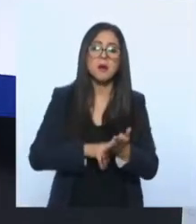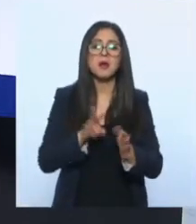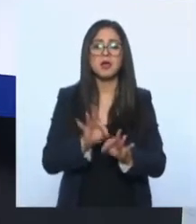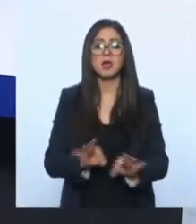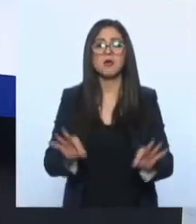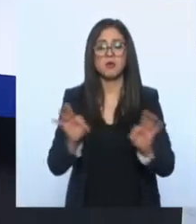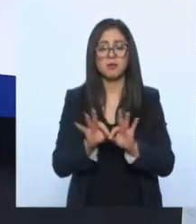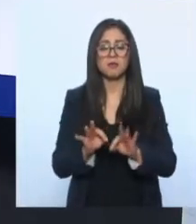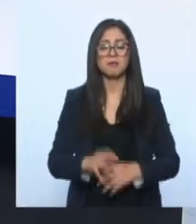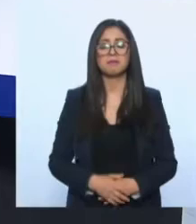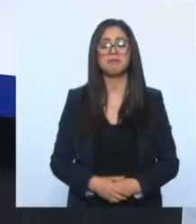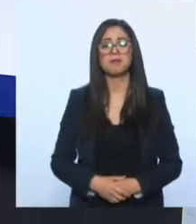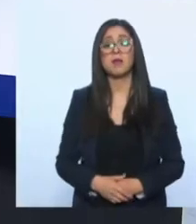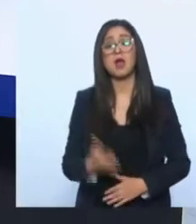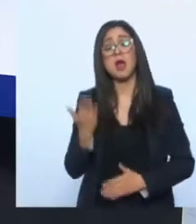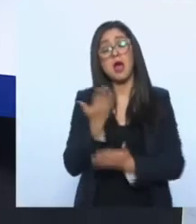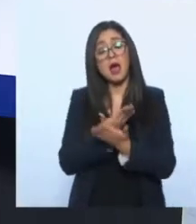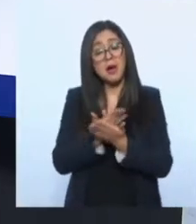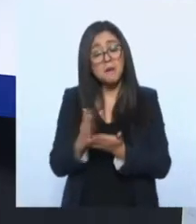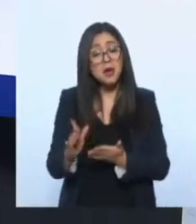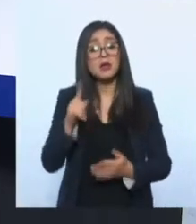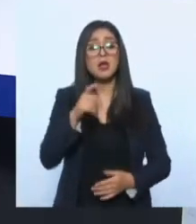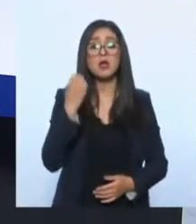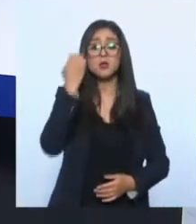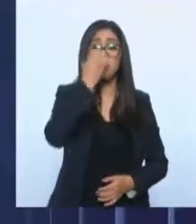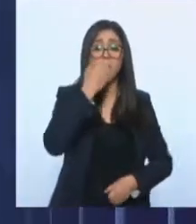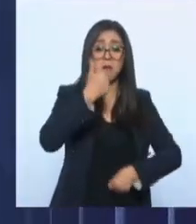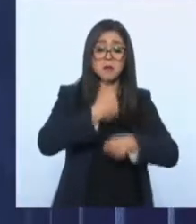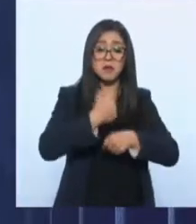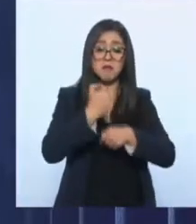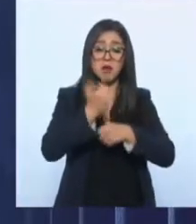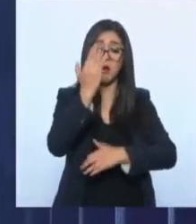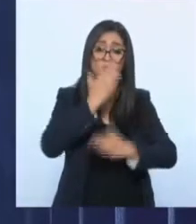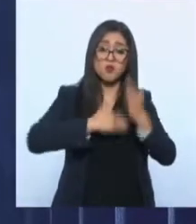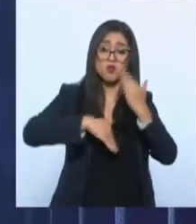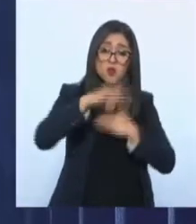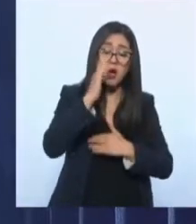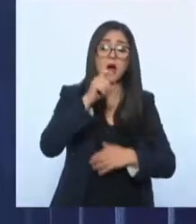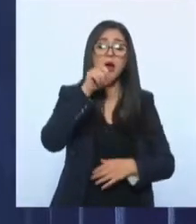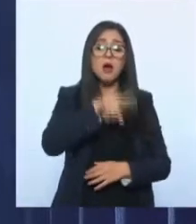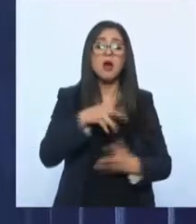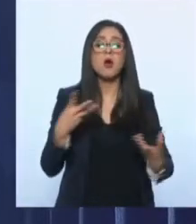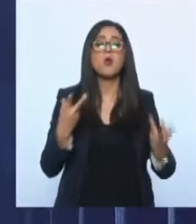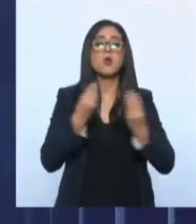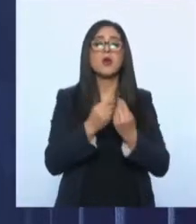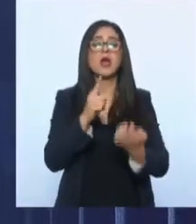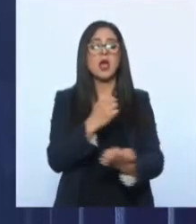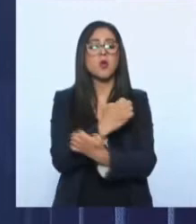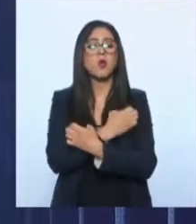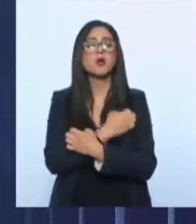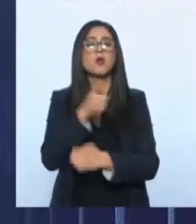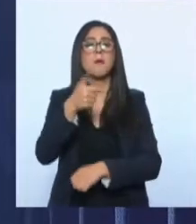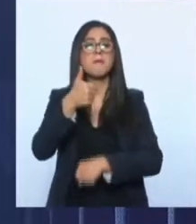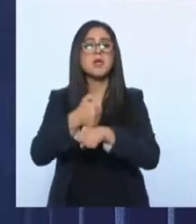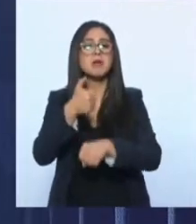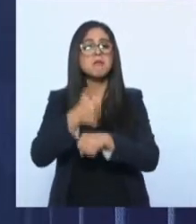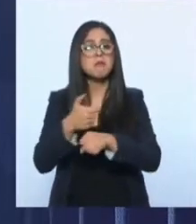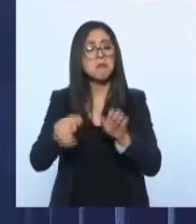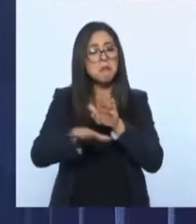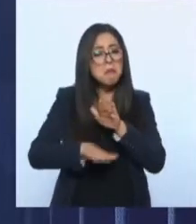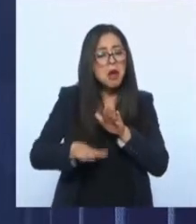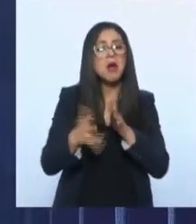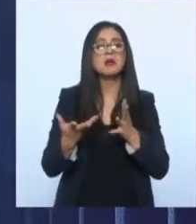importante y además su prestigio. Las escuelas primarias, pues la mayoría cursamos en educación primaria básica o